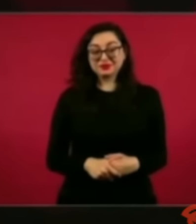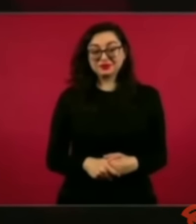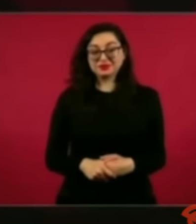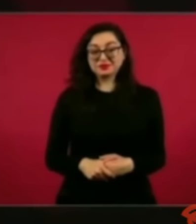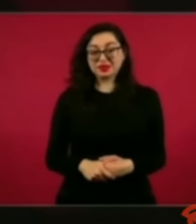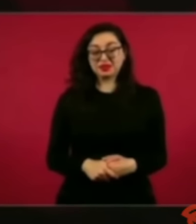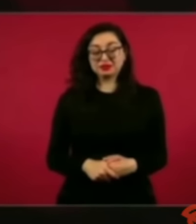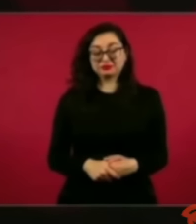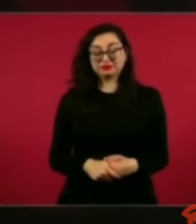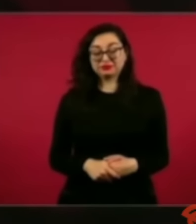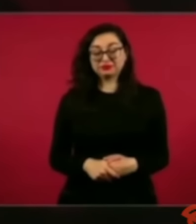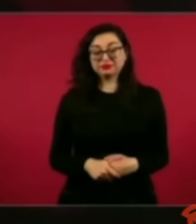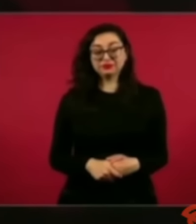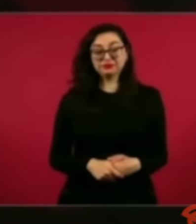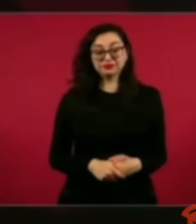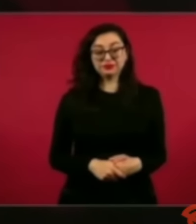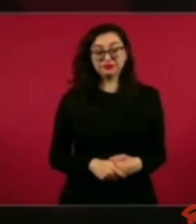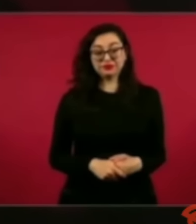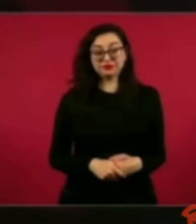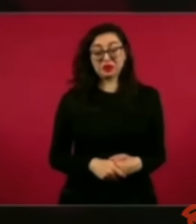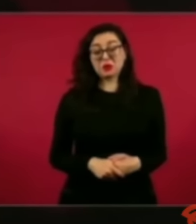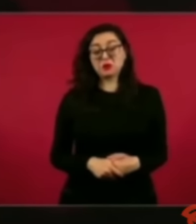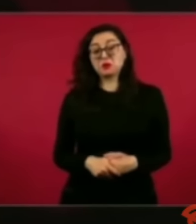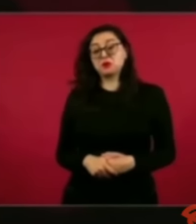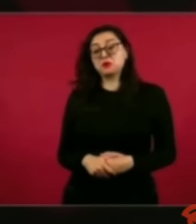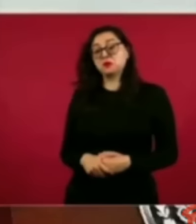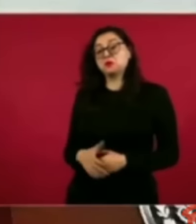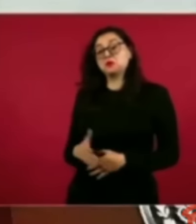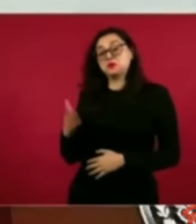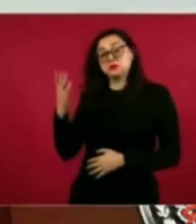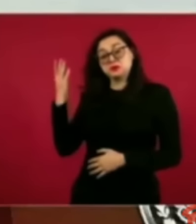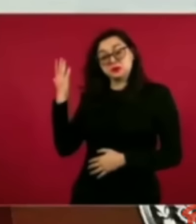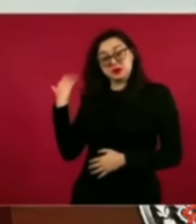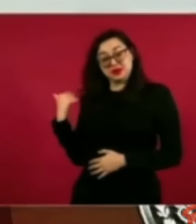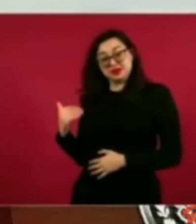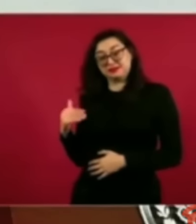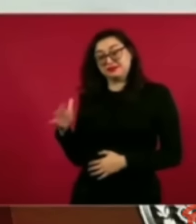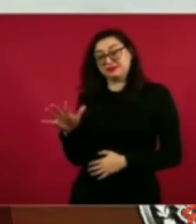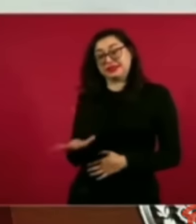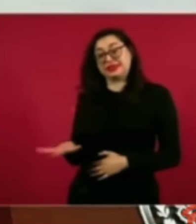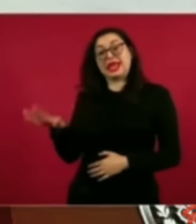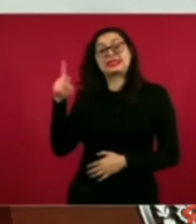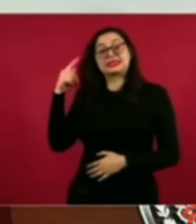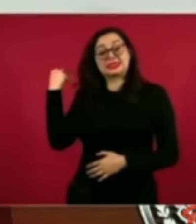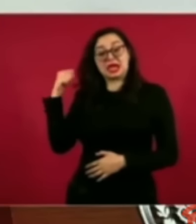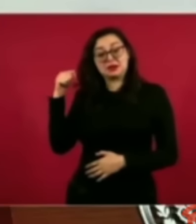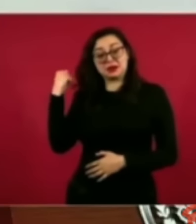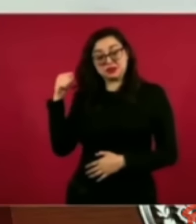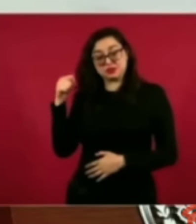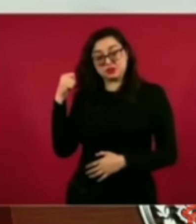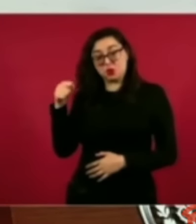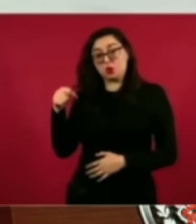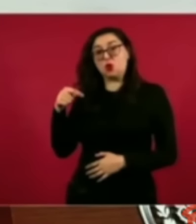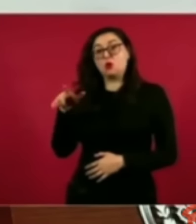inicié como dirigente del Movimiento Democrático,